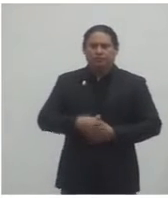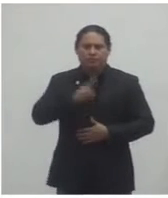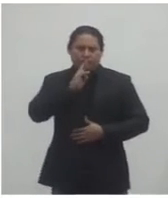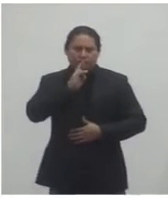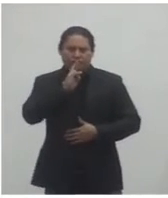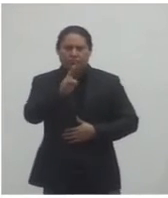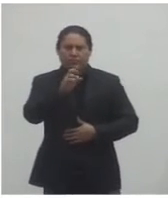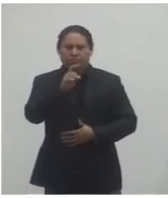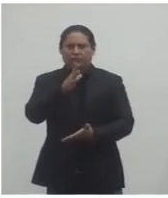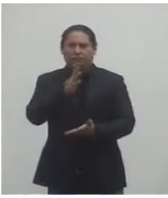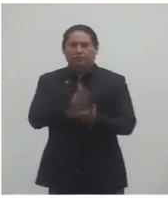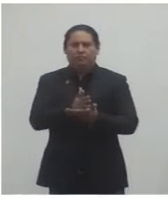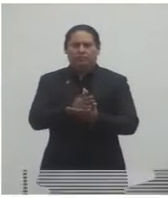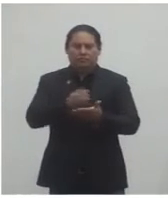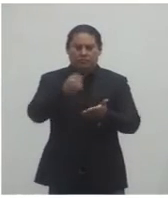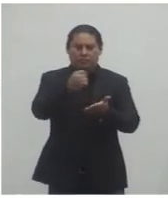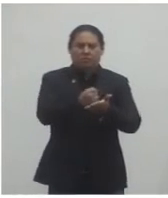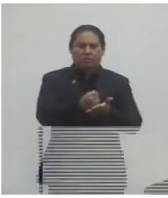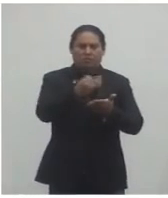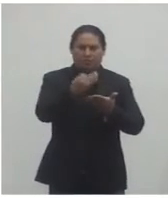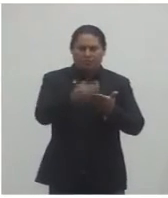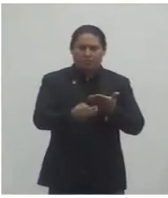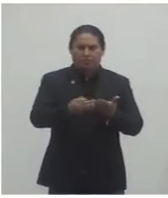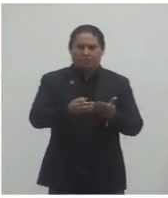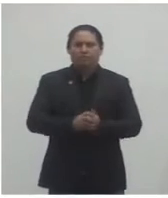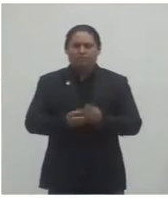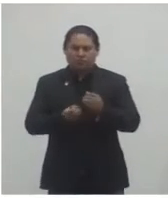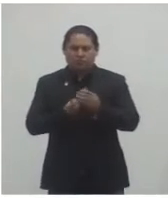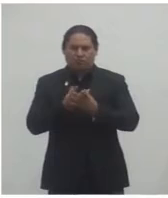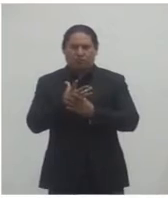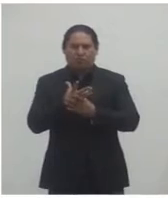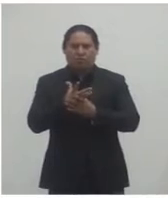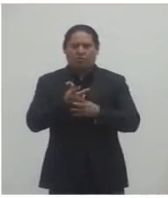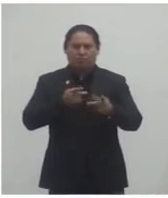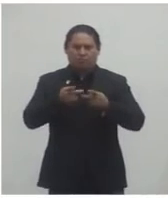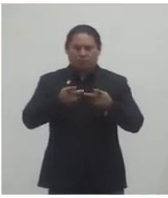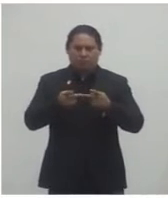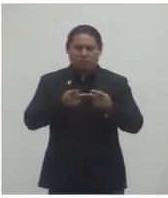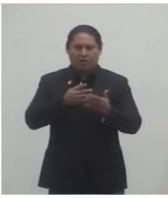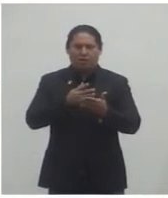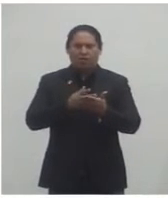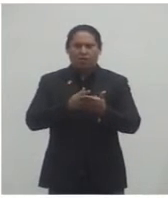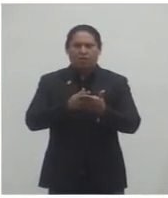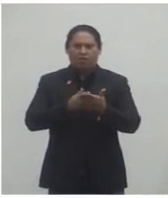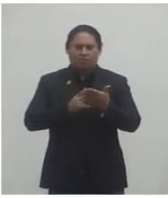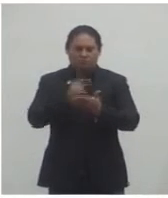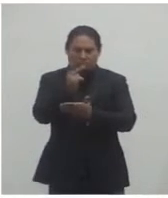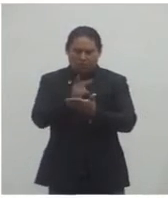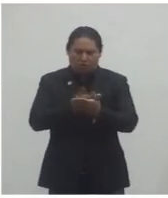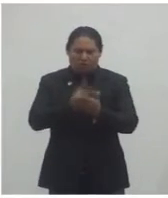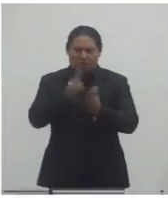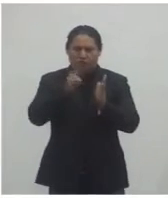Resolutivo único. Es de aprobarse la actualización del Plan Estatal de Desarrollo Chiapas